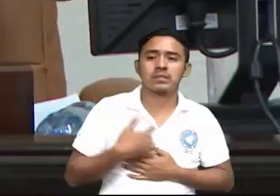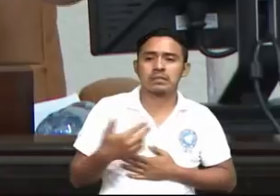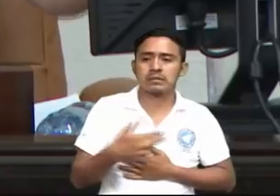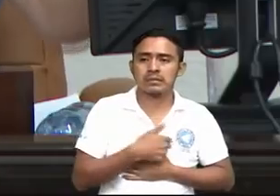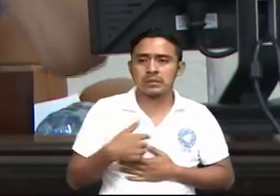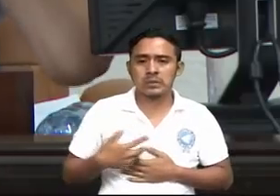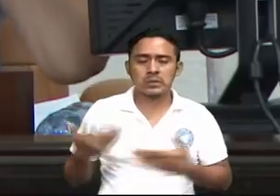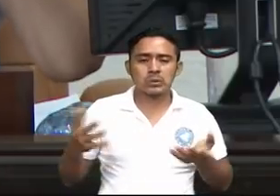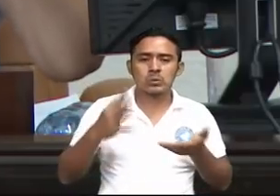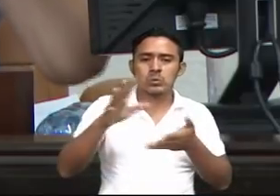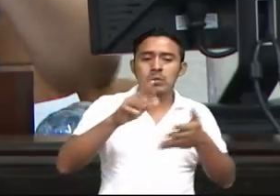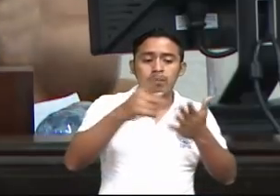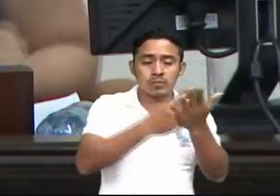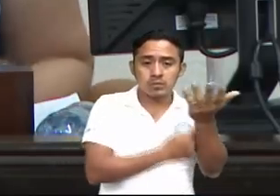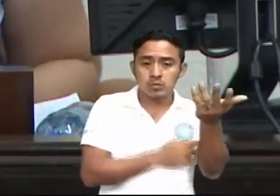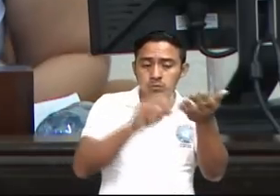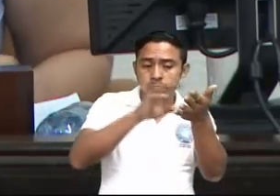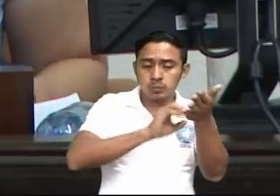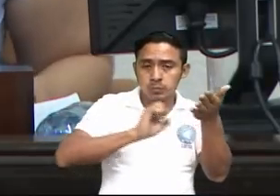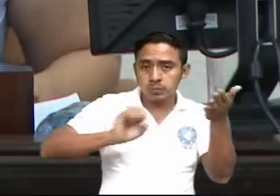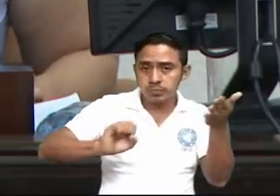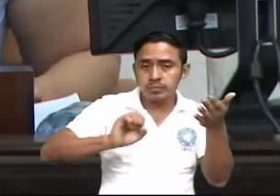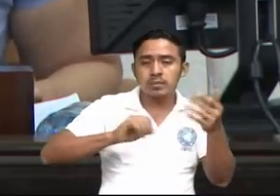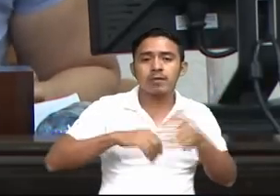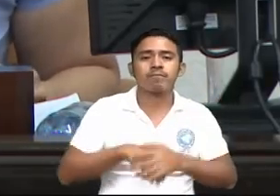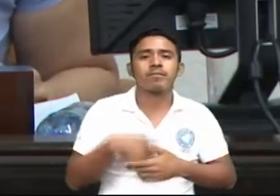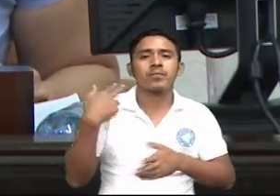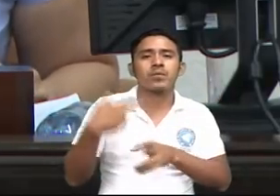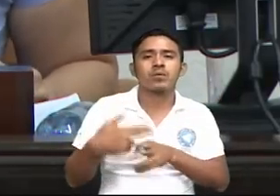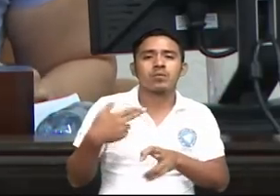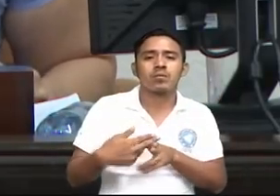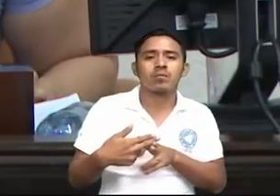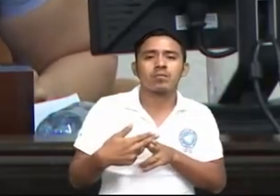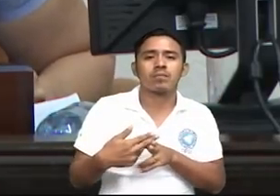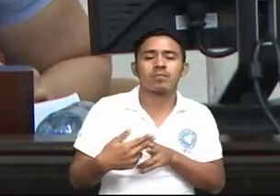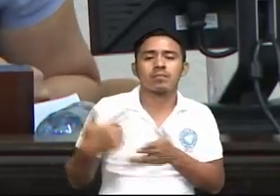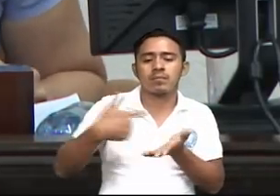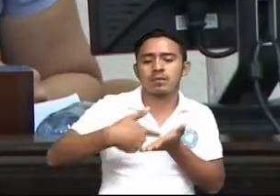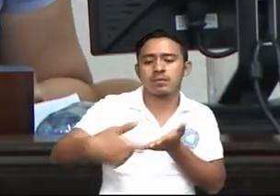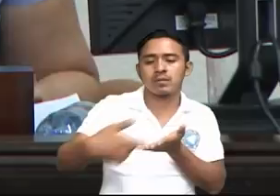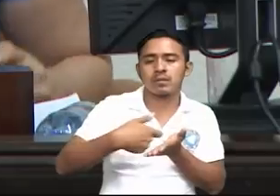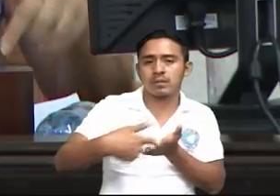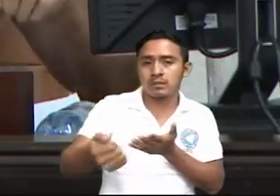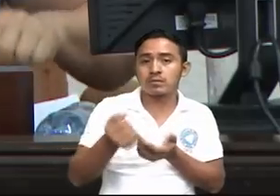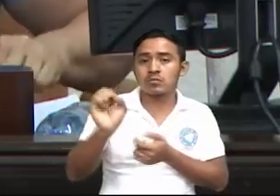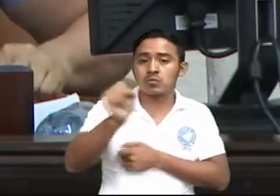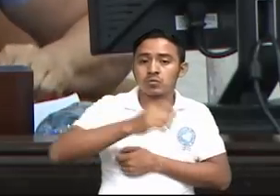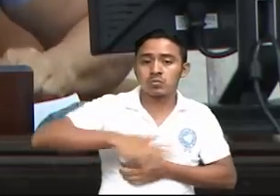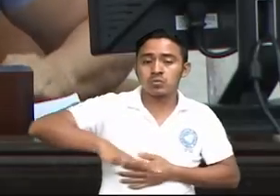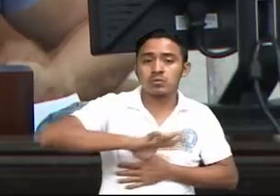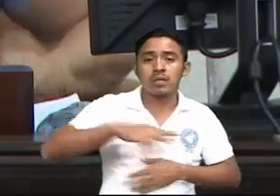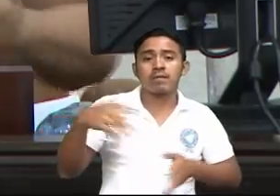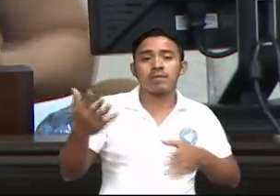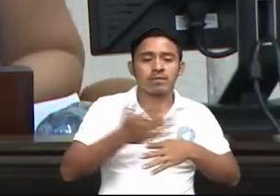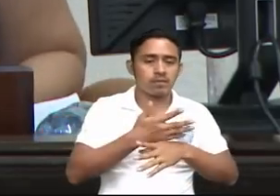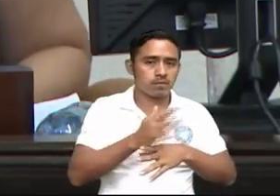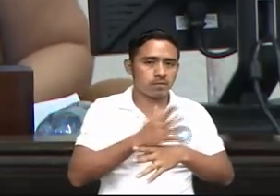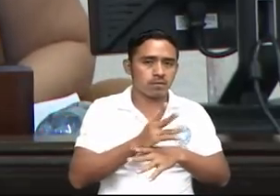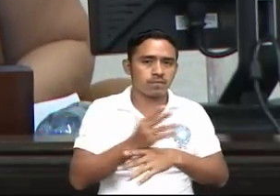los presupuestos, cuando se le denominaba gasto social y no inversión